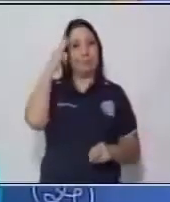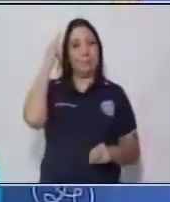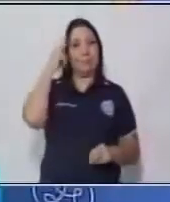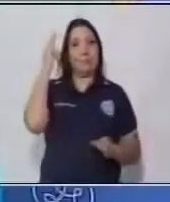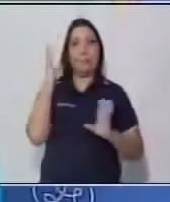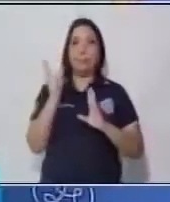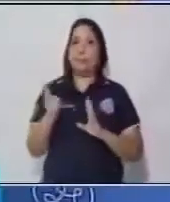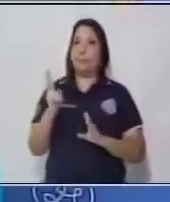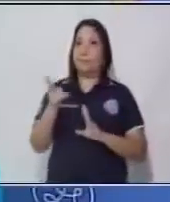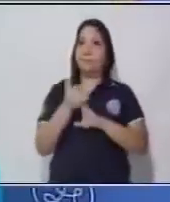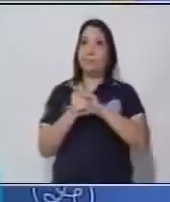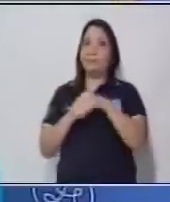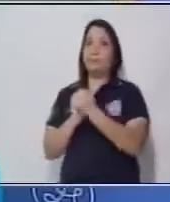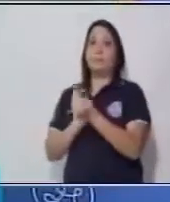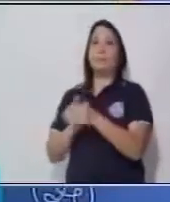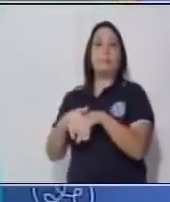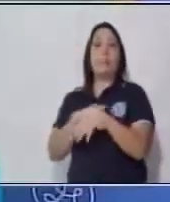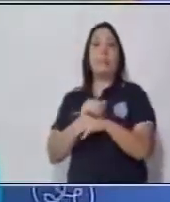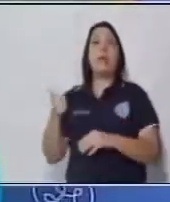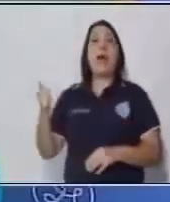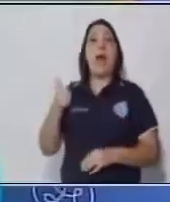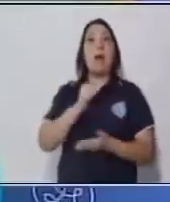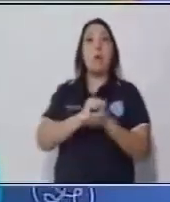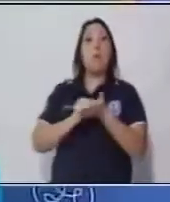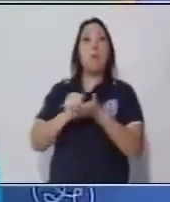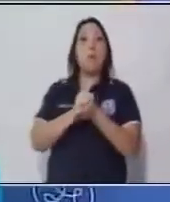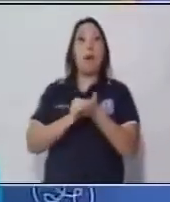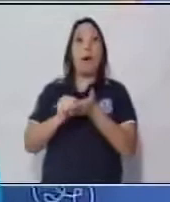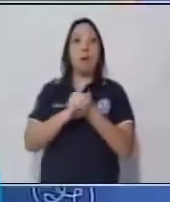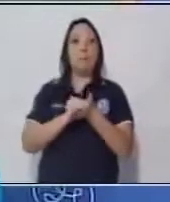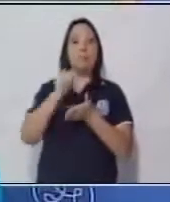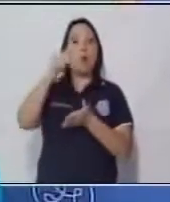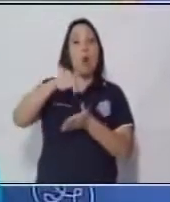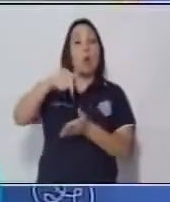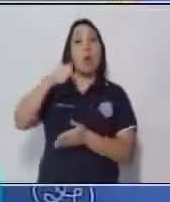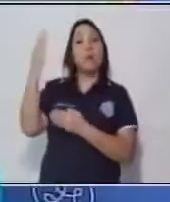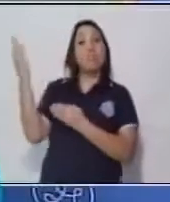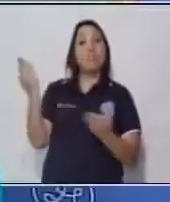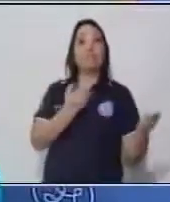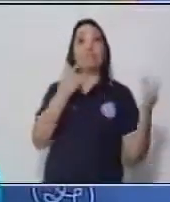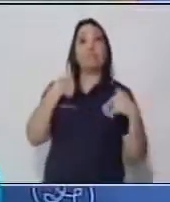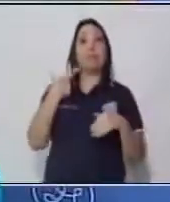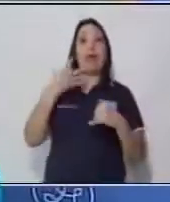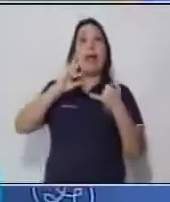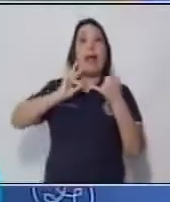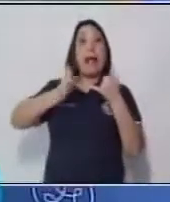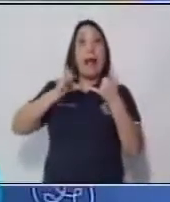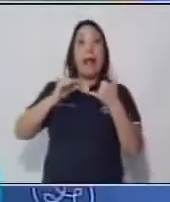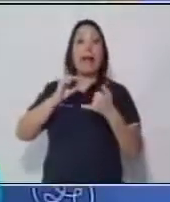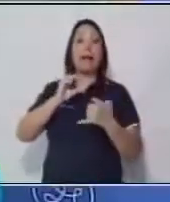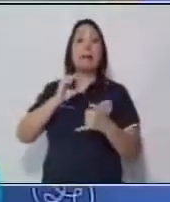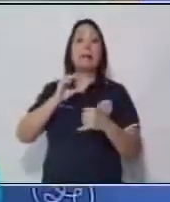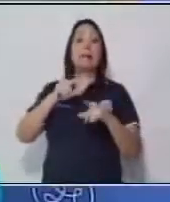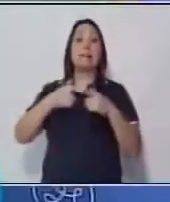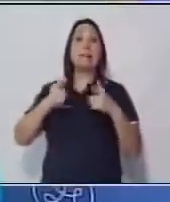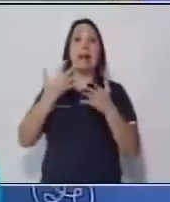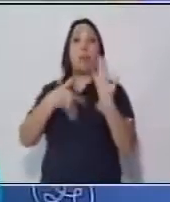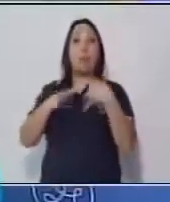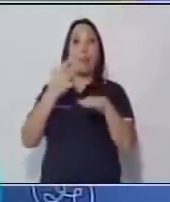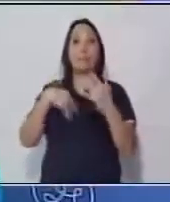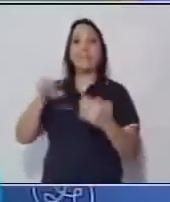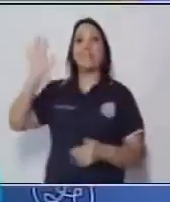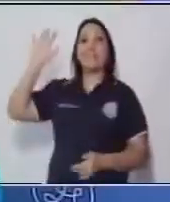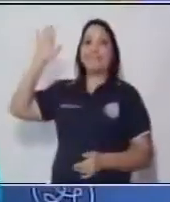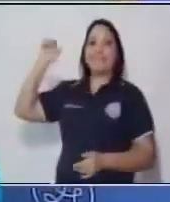tus manos constantemente con agua y jabón. Le vamos a dar la bienvenida a la profesora de lengua de señas, que es